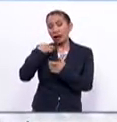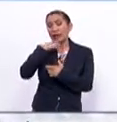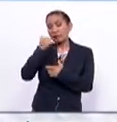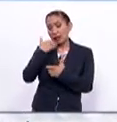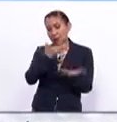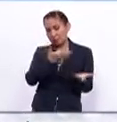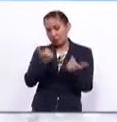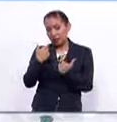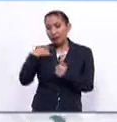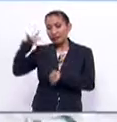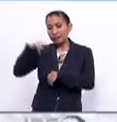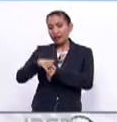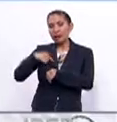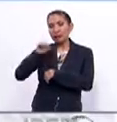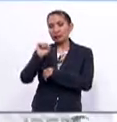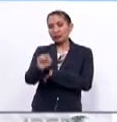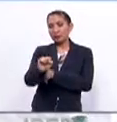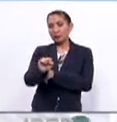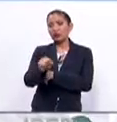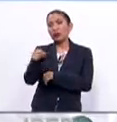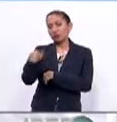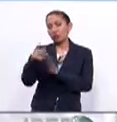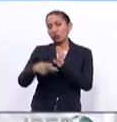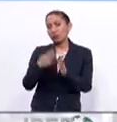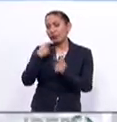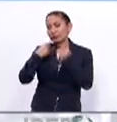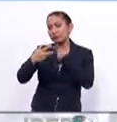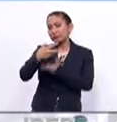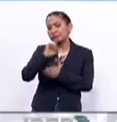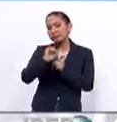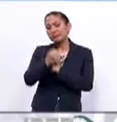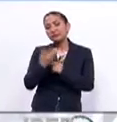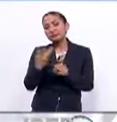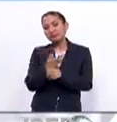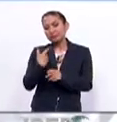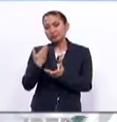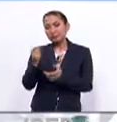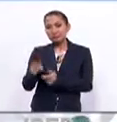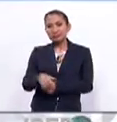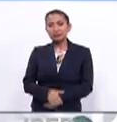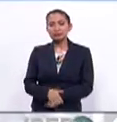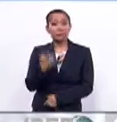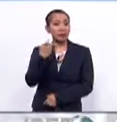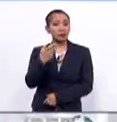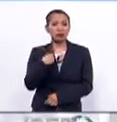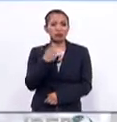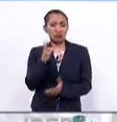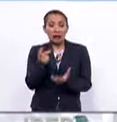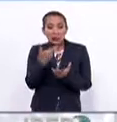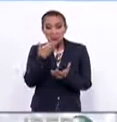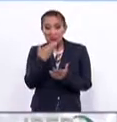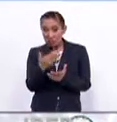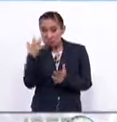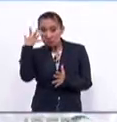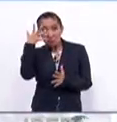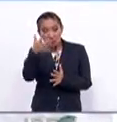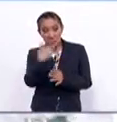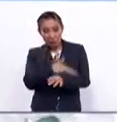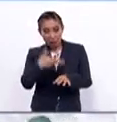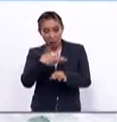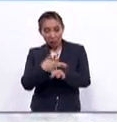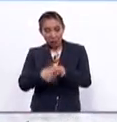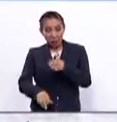Alemania. Llegará al país el sábado y volveremos a discutir la situación con él. Esto no conducirá de ninguna manera